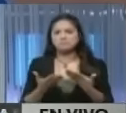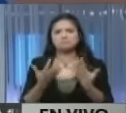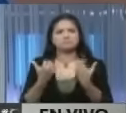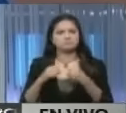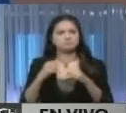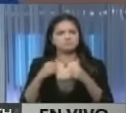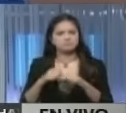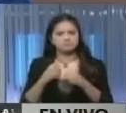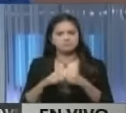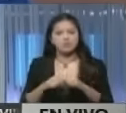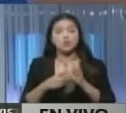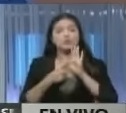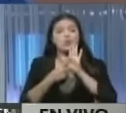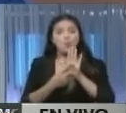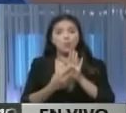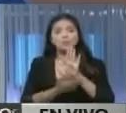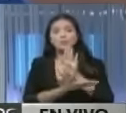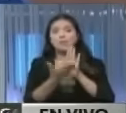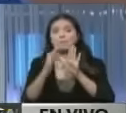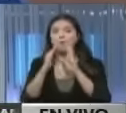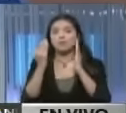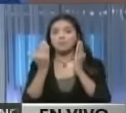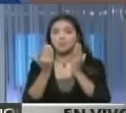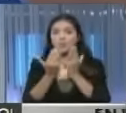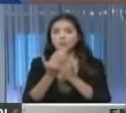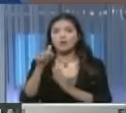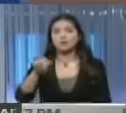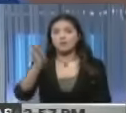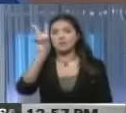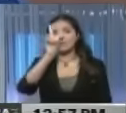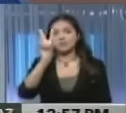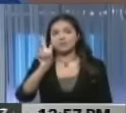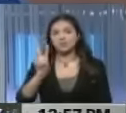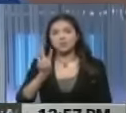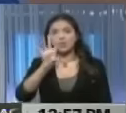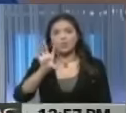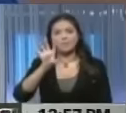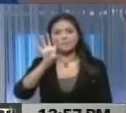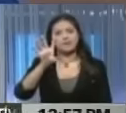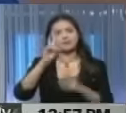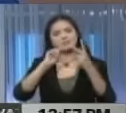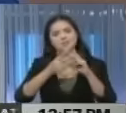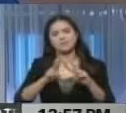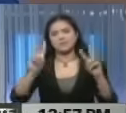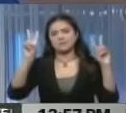ejecutado y una muestra más para el mundo de que Venezuela es un país de paz.